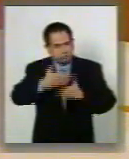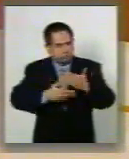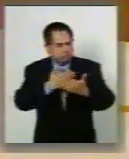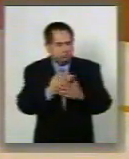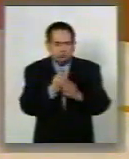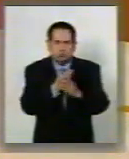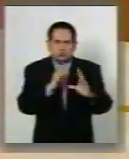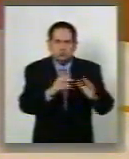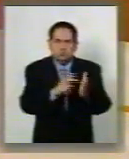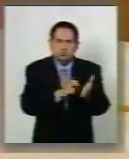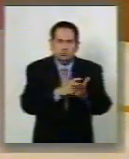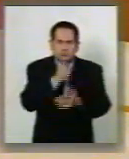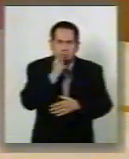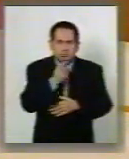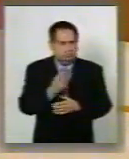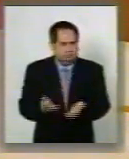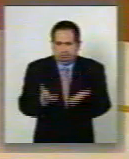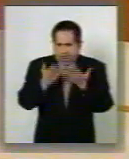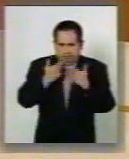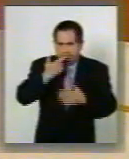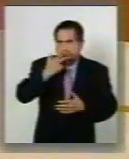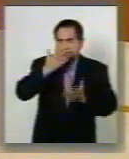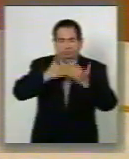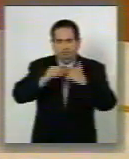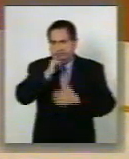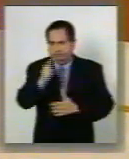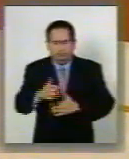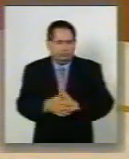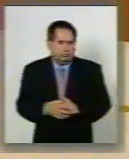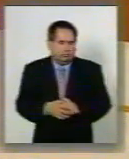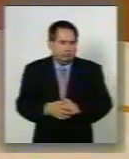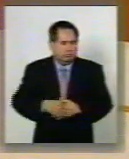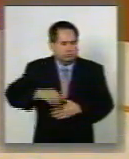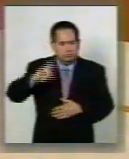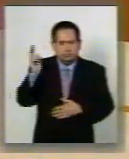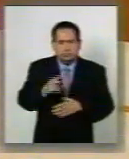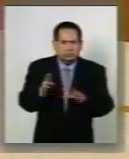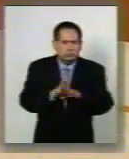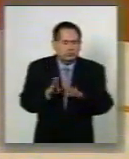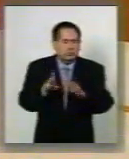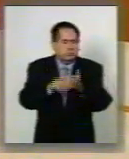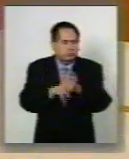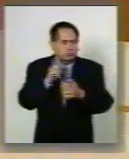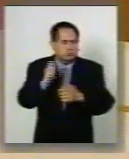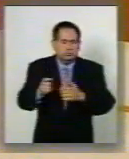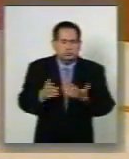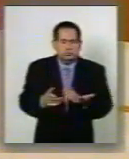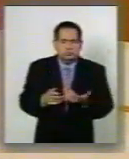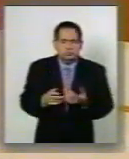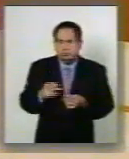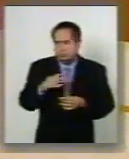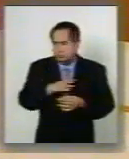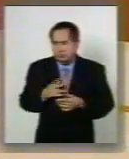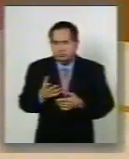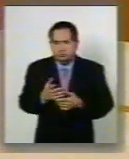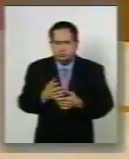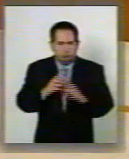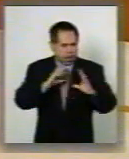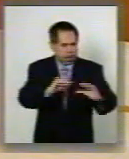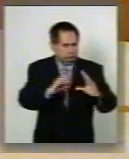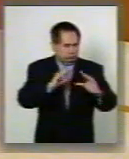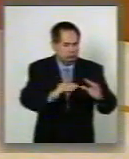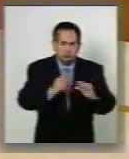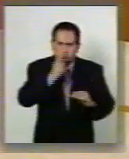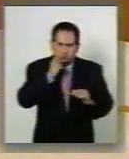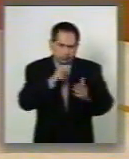policías y no tenemos mejora. La verdad es que no hemos formado